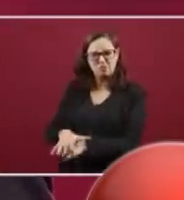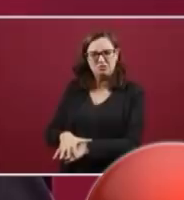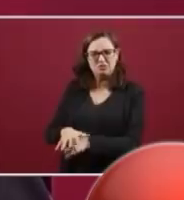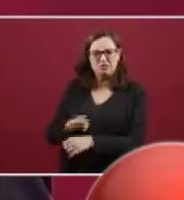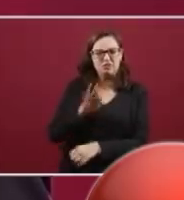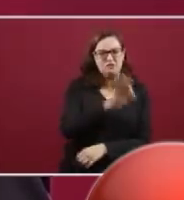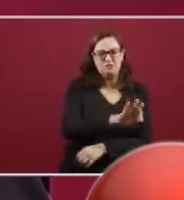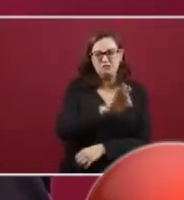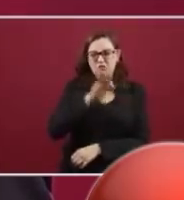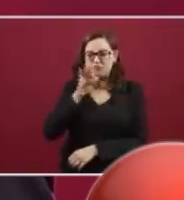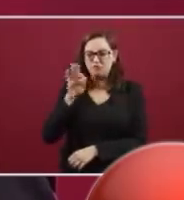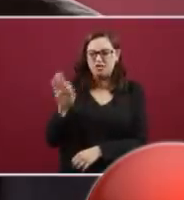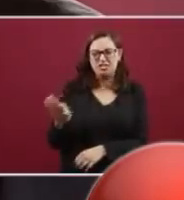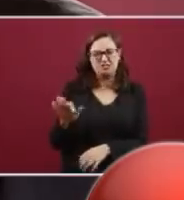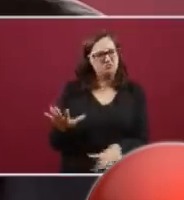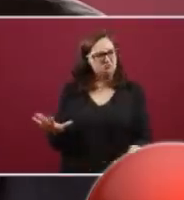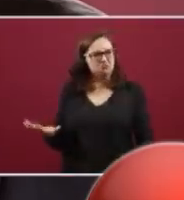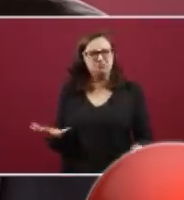Pero en todo el mundo